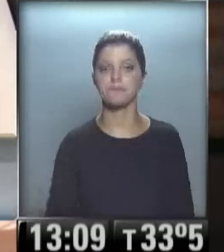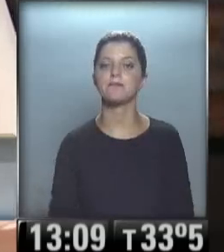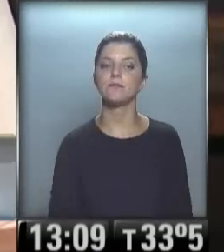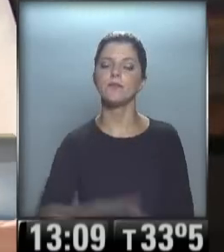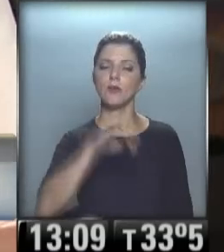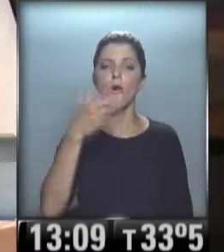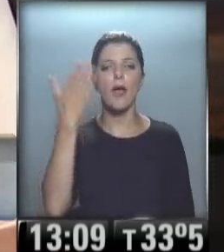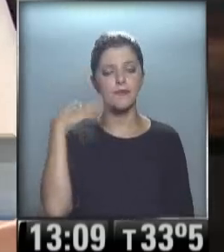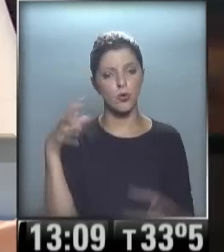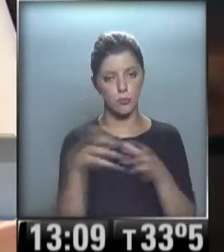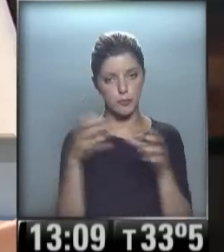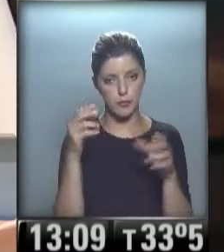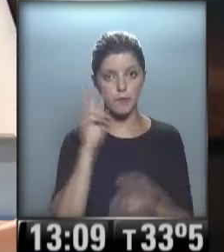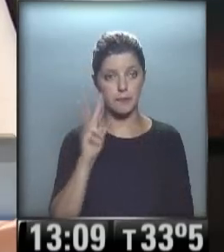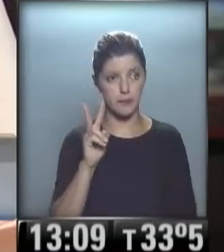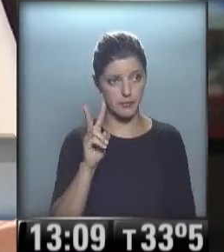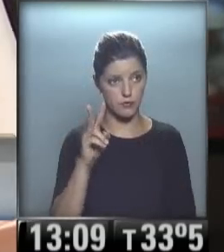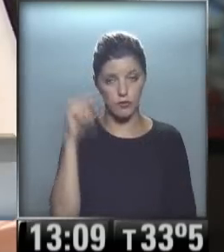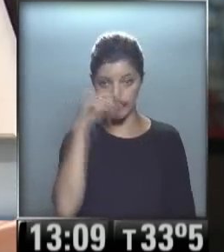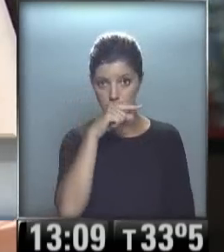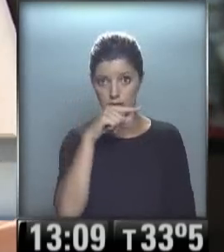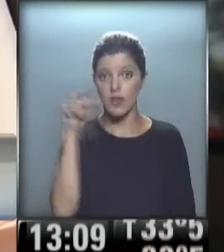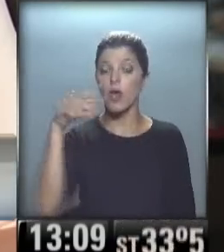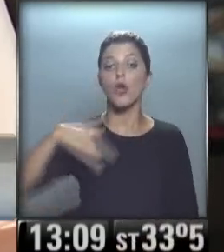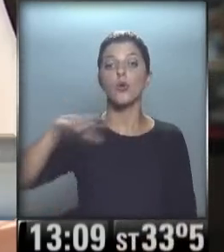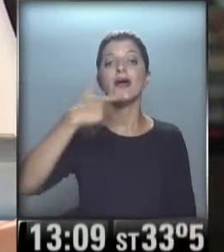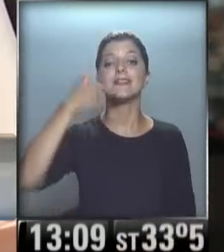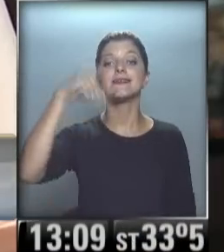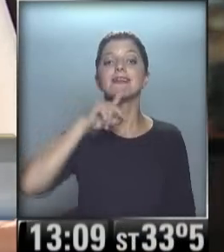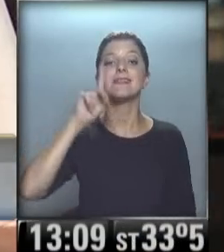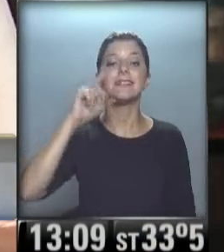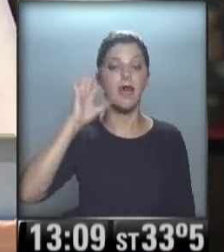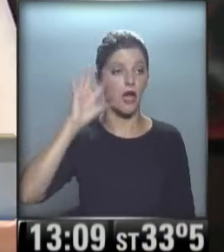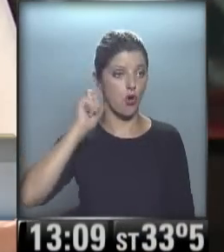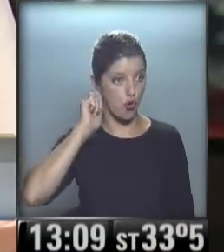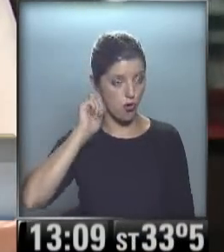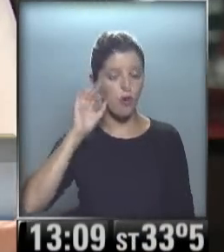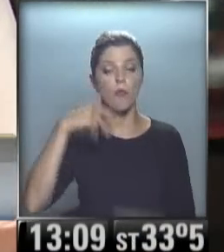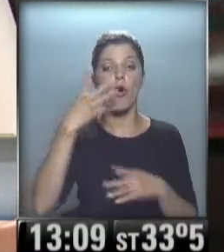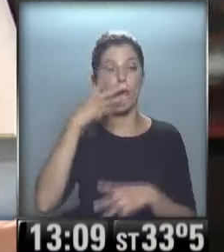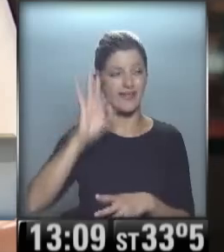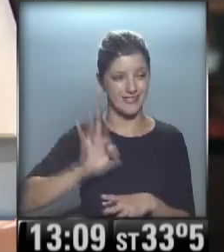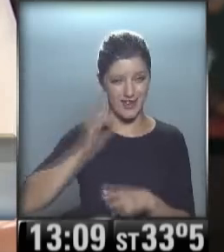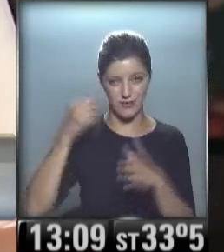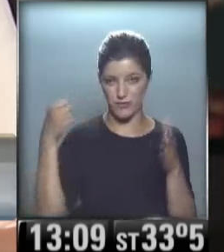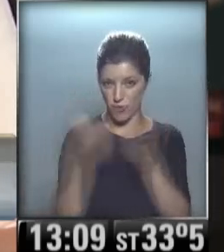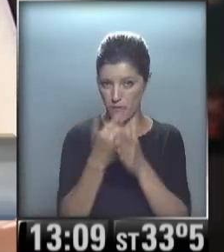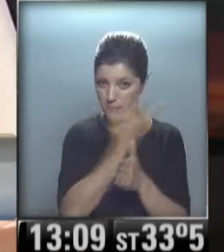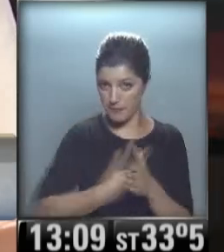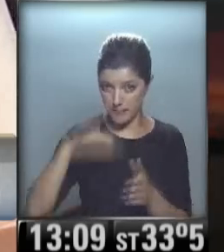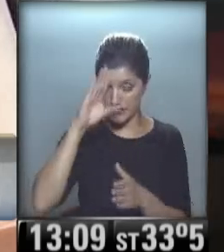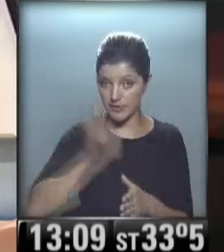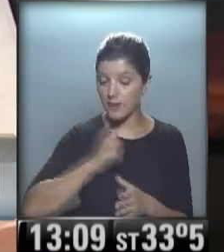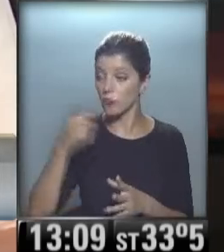Canal 7 en en Santiago justamente por los 40 años del golpe entrevistamos a Michel velet y Ella